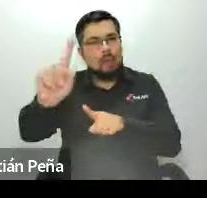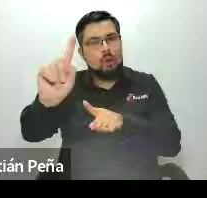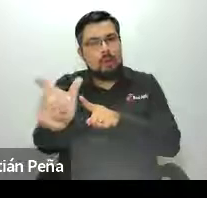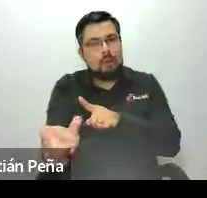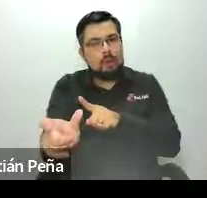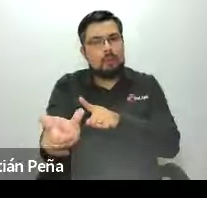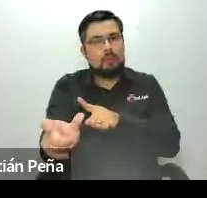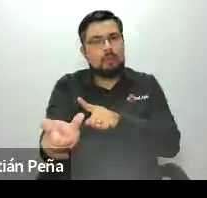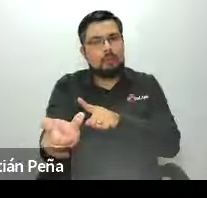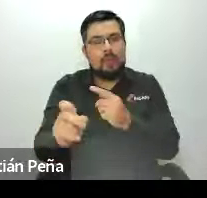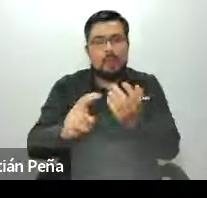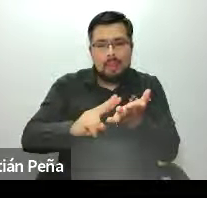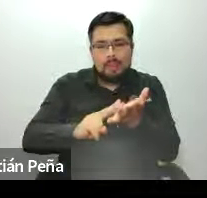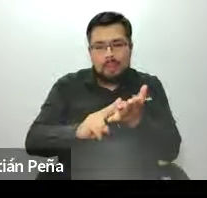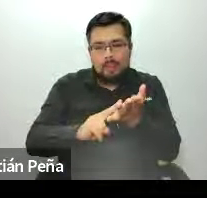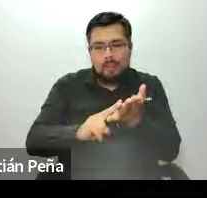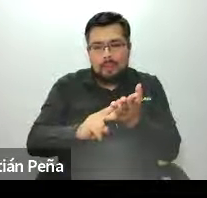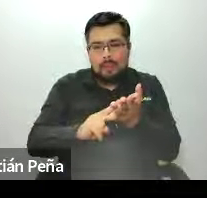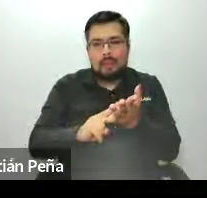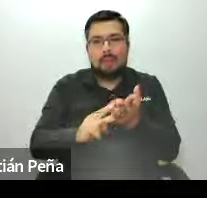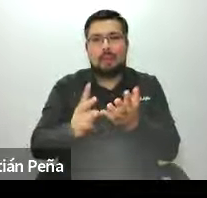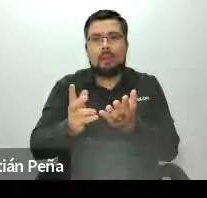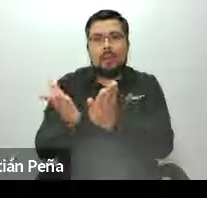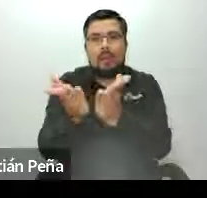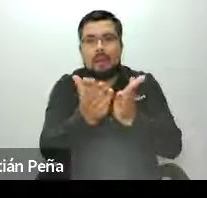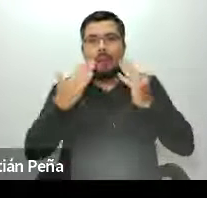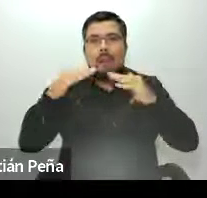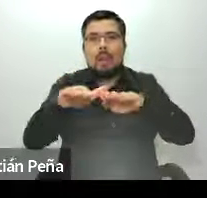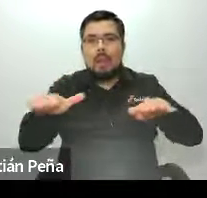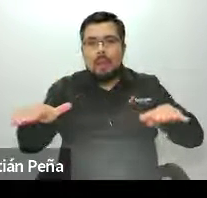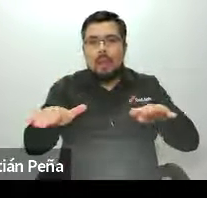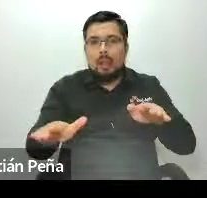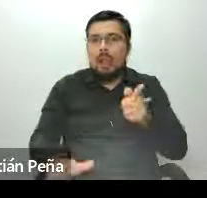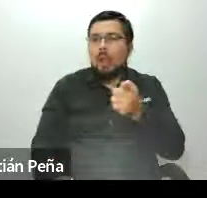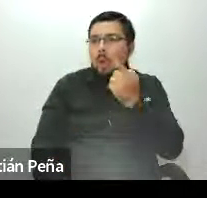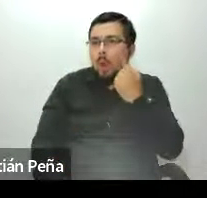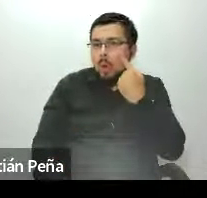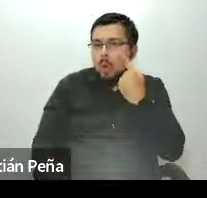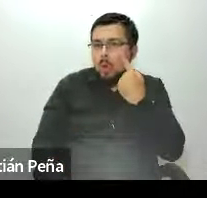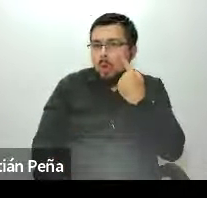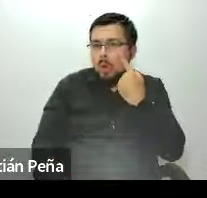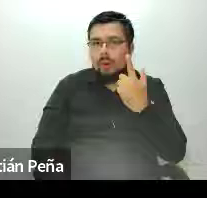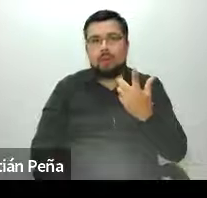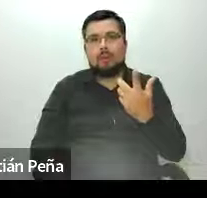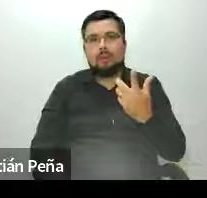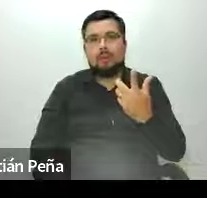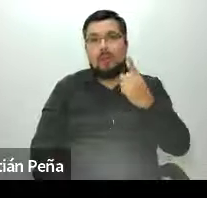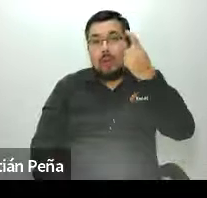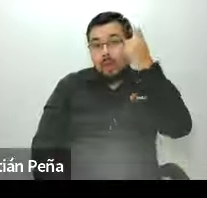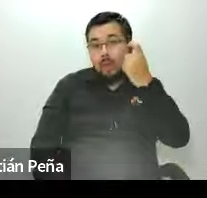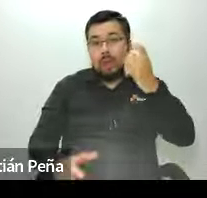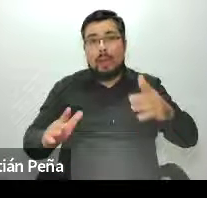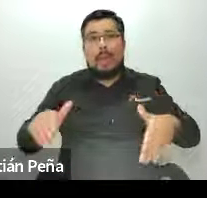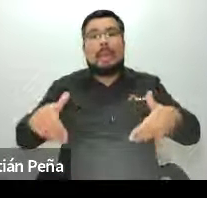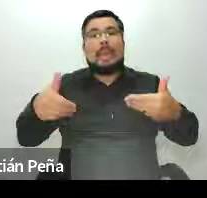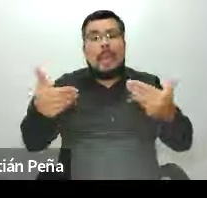realmente conocer a nuestros estudiantes para hacer nuestras propuestas, creo que ofrece de alguna manera una